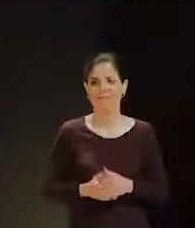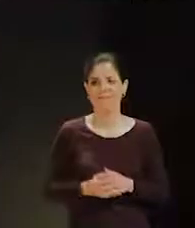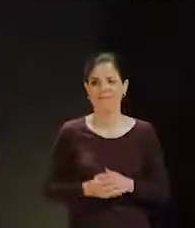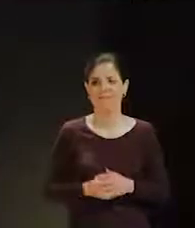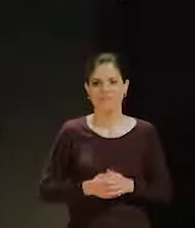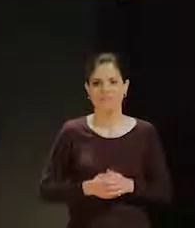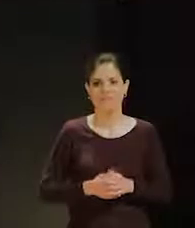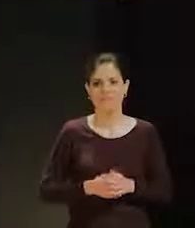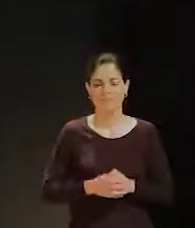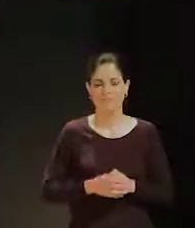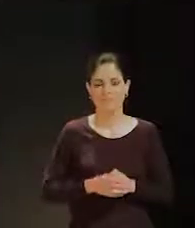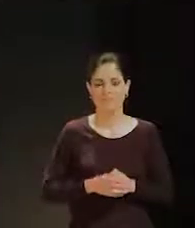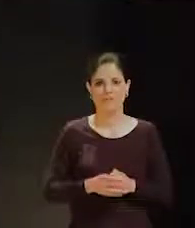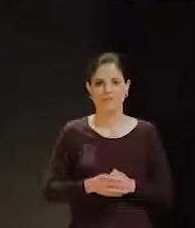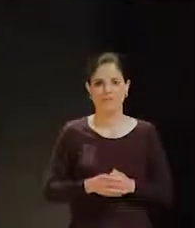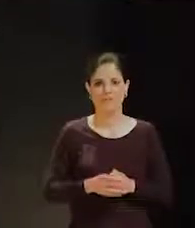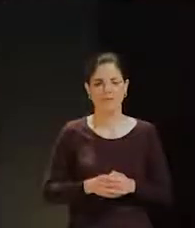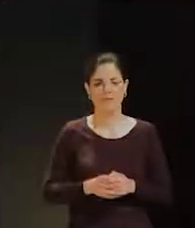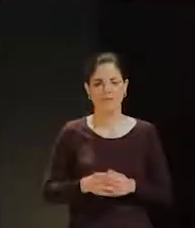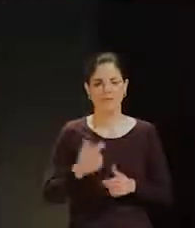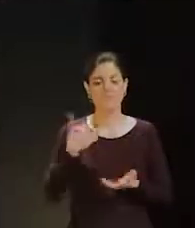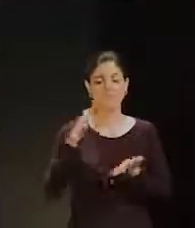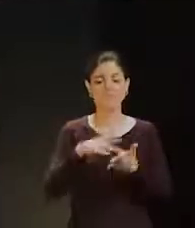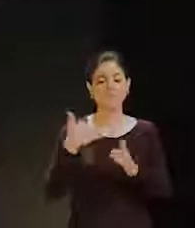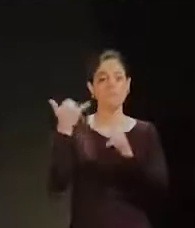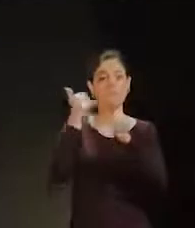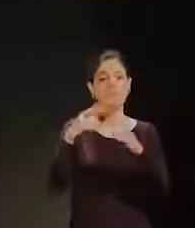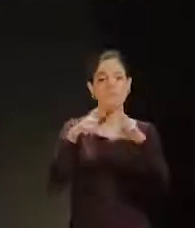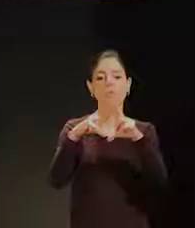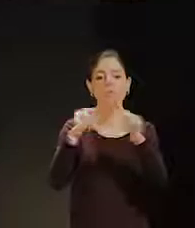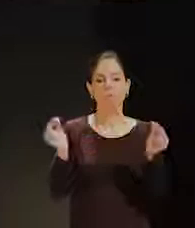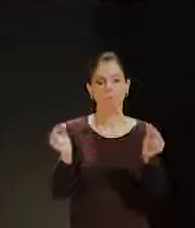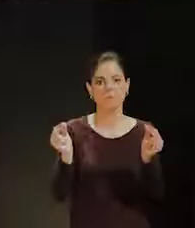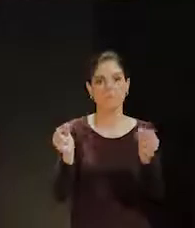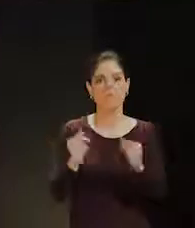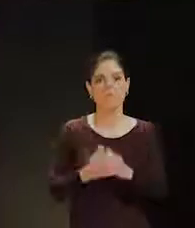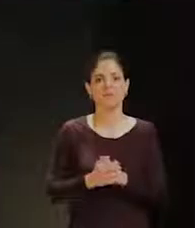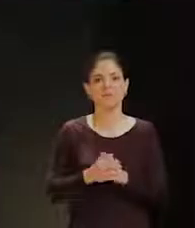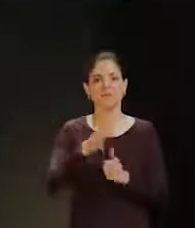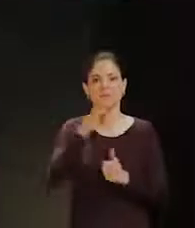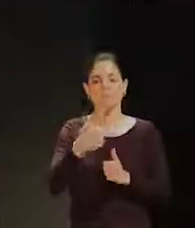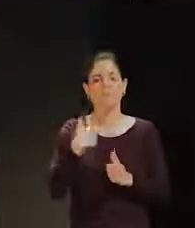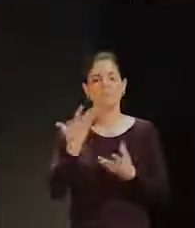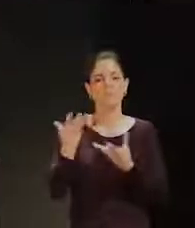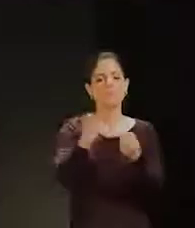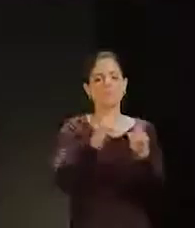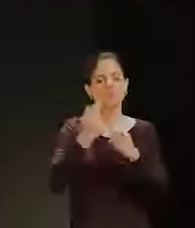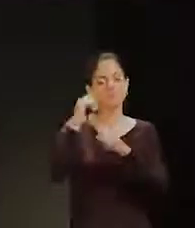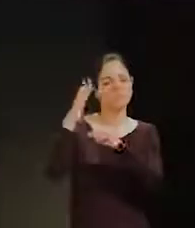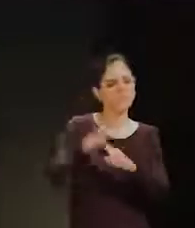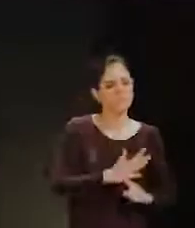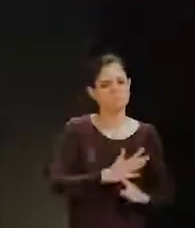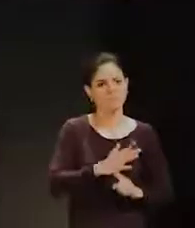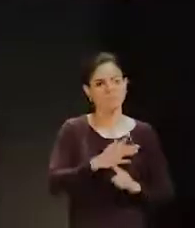Bueno, ahí nos encaminamos en llegar a la Universidad de Las Artes. Veíamos que había mucha inmigración por